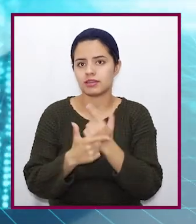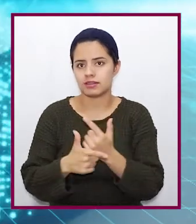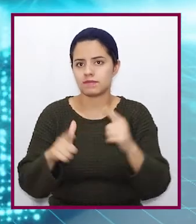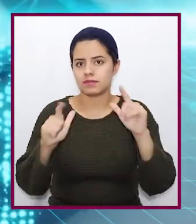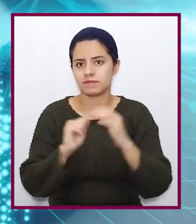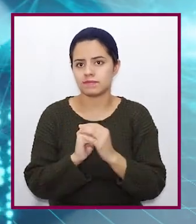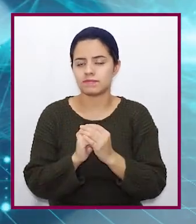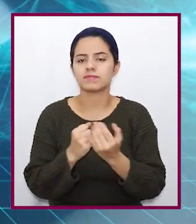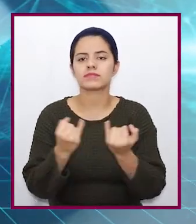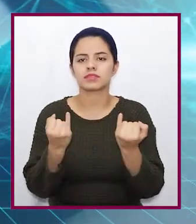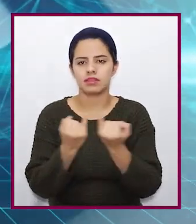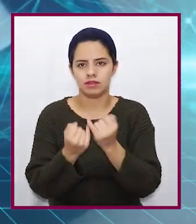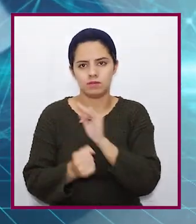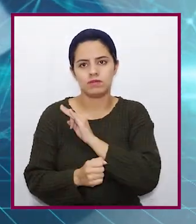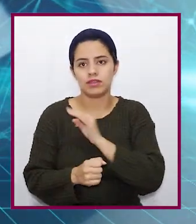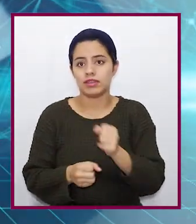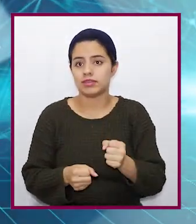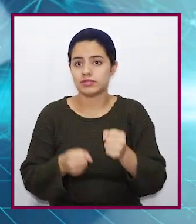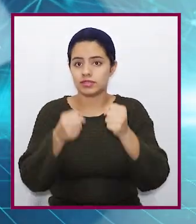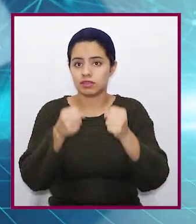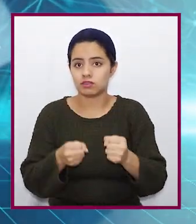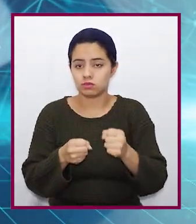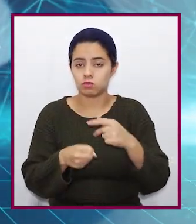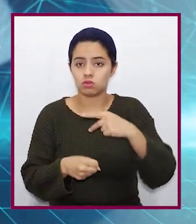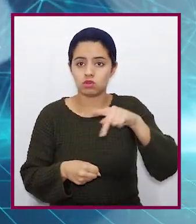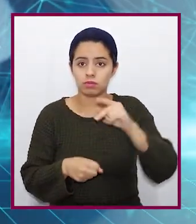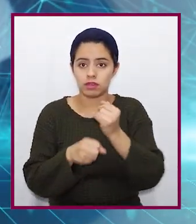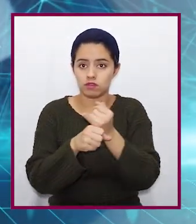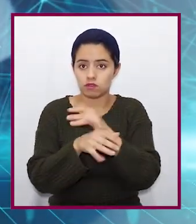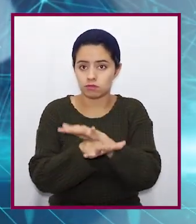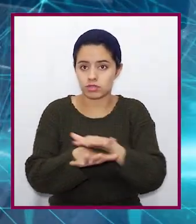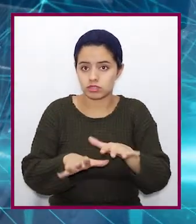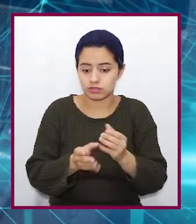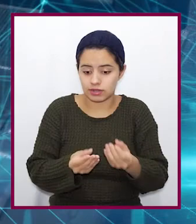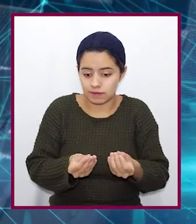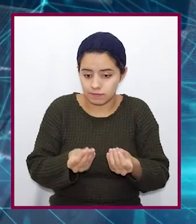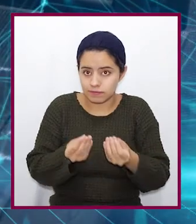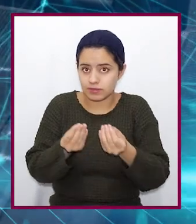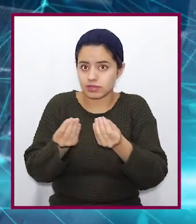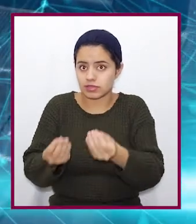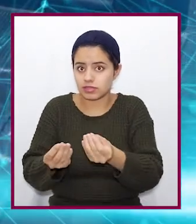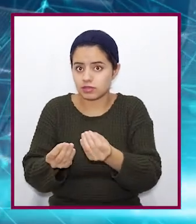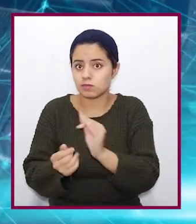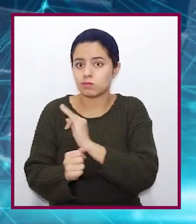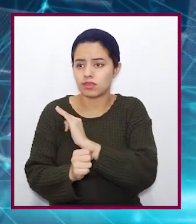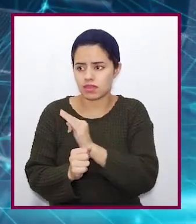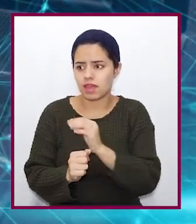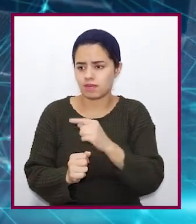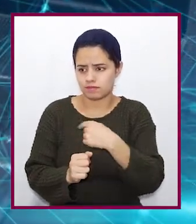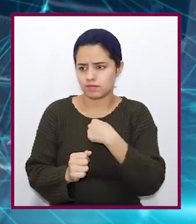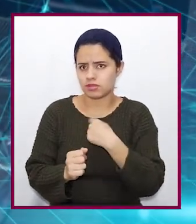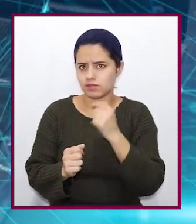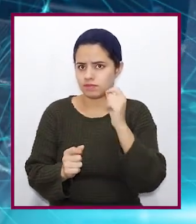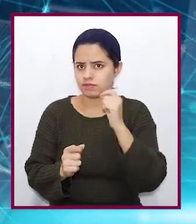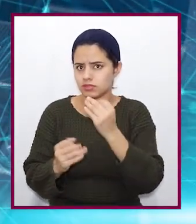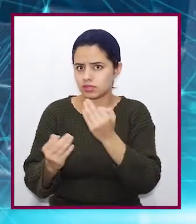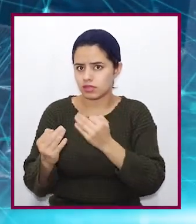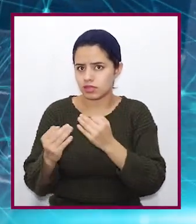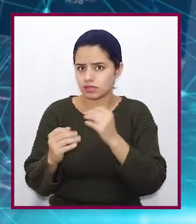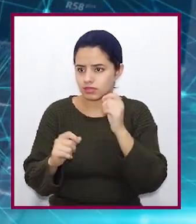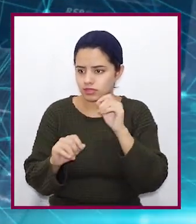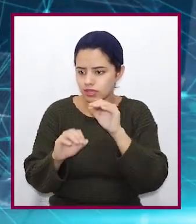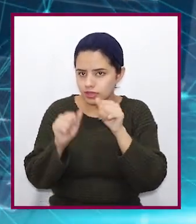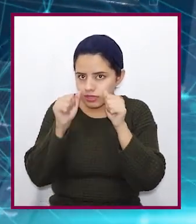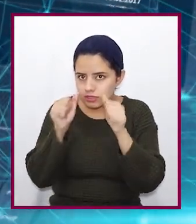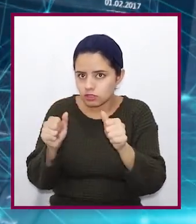como lograr la garantía de que los datos que proporcionemos a la hora de solicitar un servicio o realizar un pago